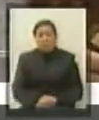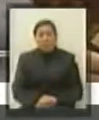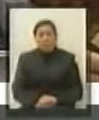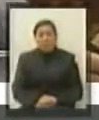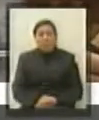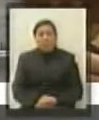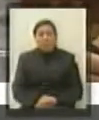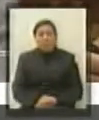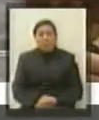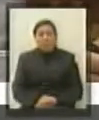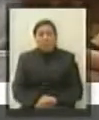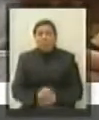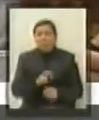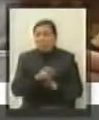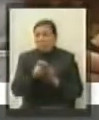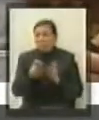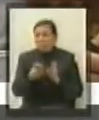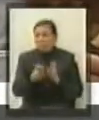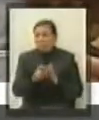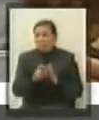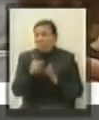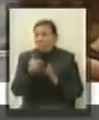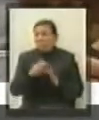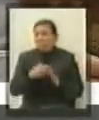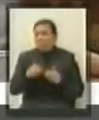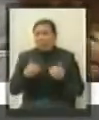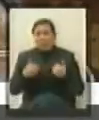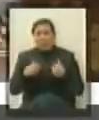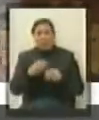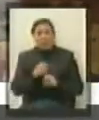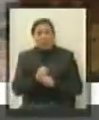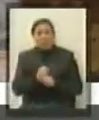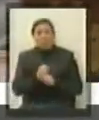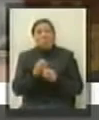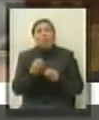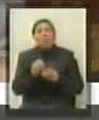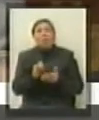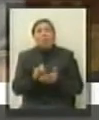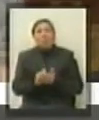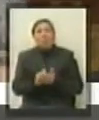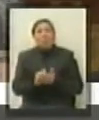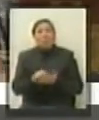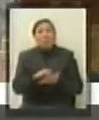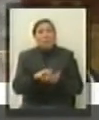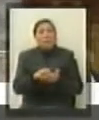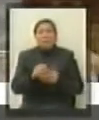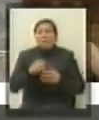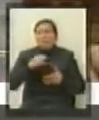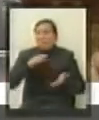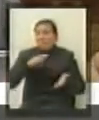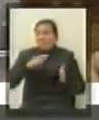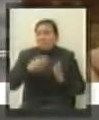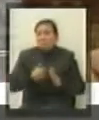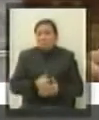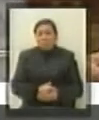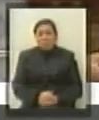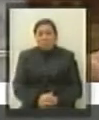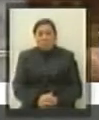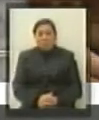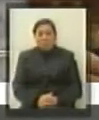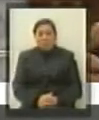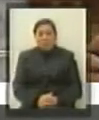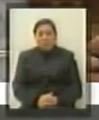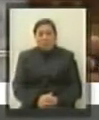corriendo una proyección de presupuesto para poder tener que sustentarlo. ¿Por qué? Porque la población se moría, señores,